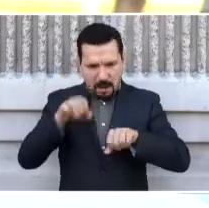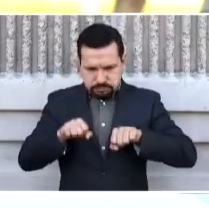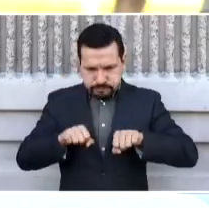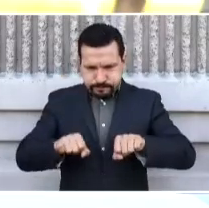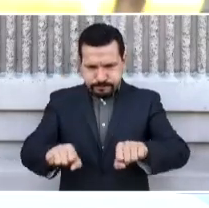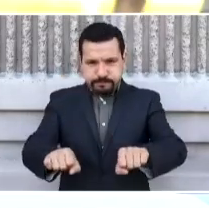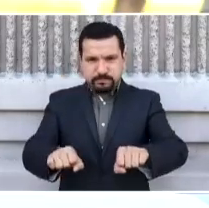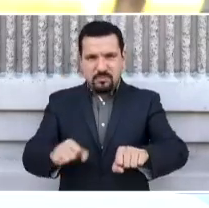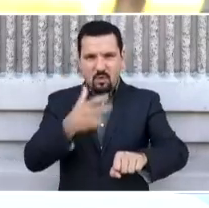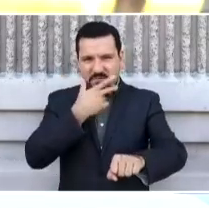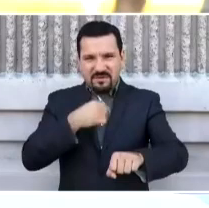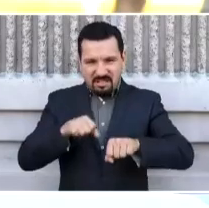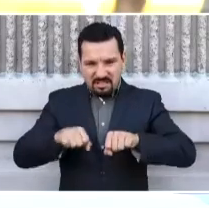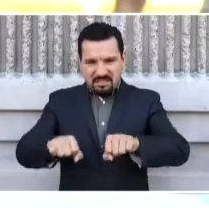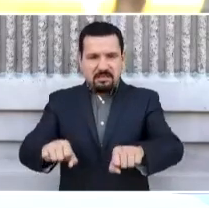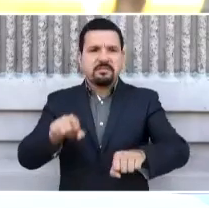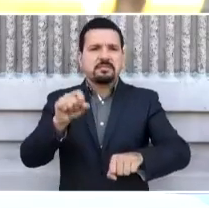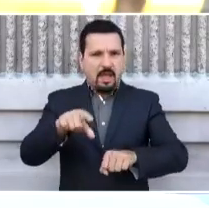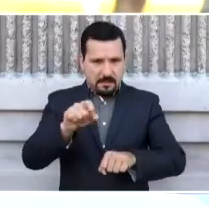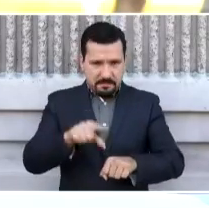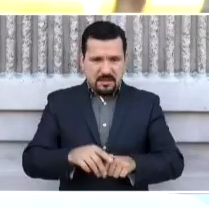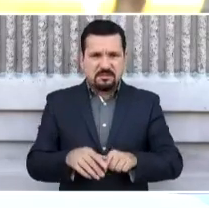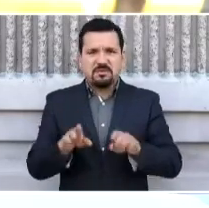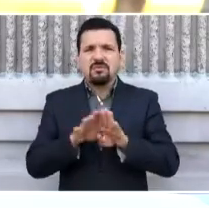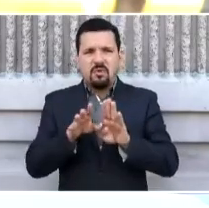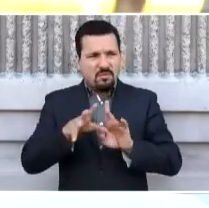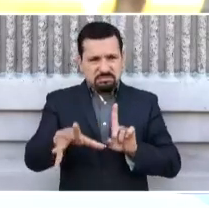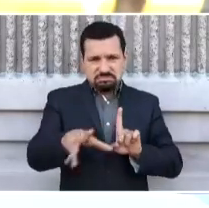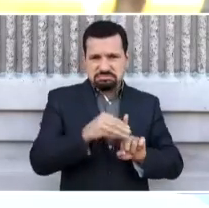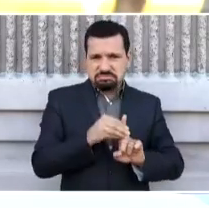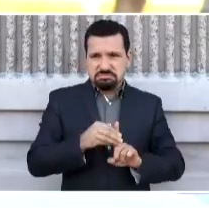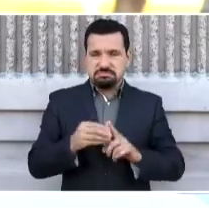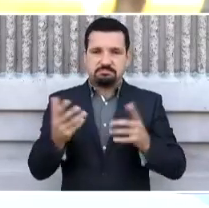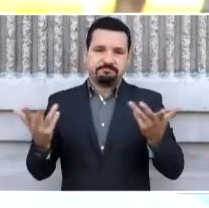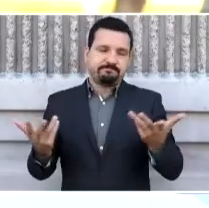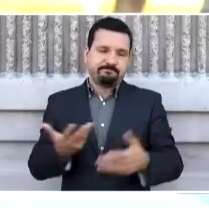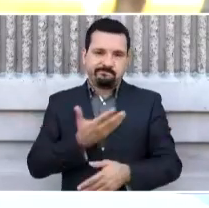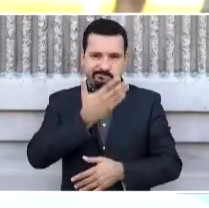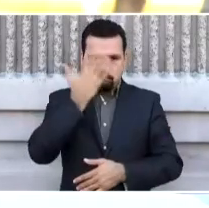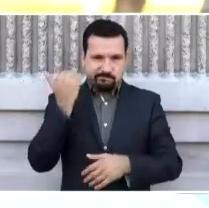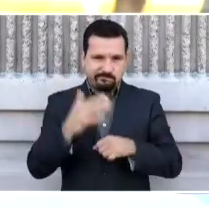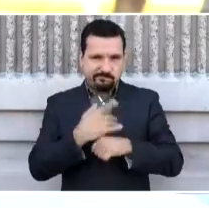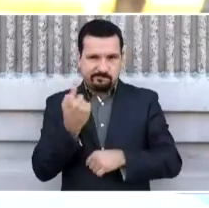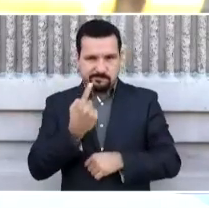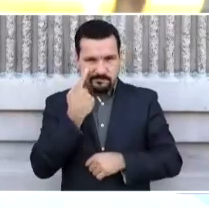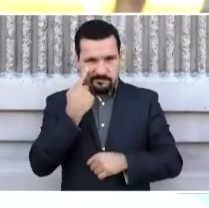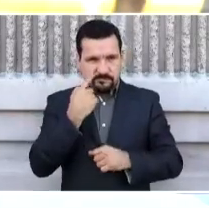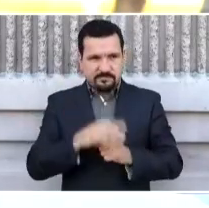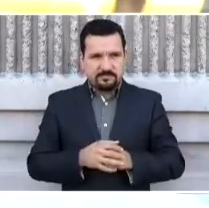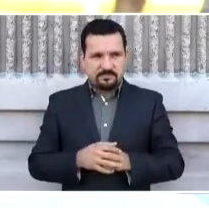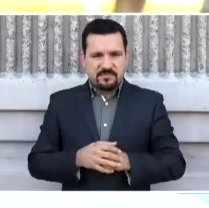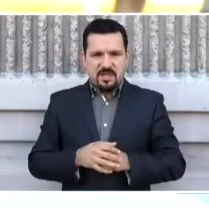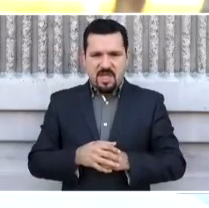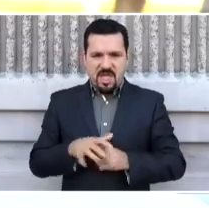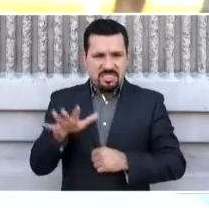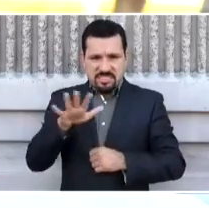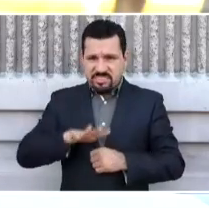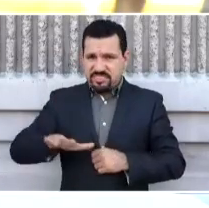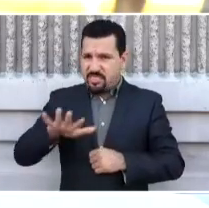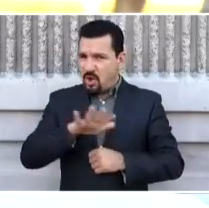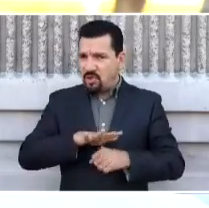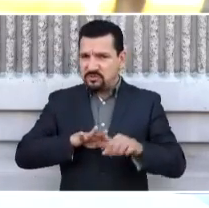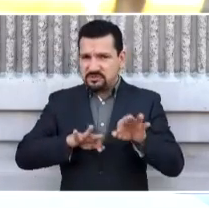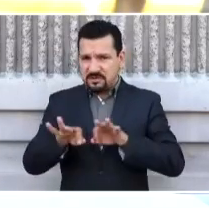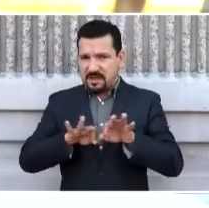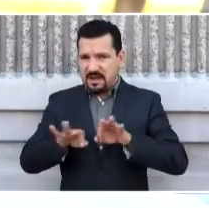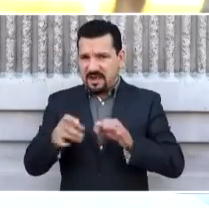salud. ¿Cómo o por qué ocurren estas infecciones? Bueno, porque, fíjense, y no todos los trabajadores de la salud, y eso